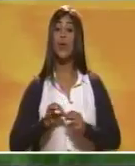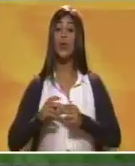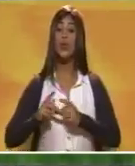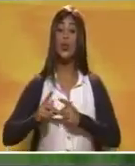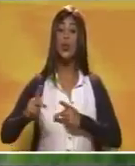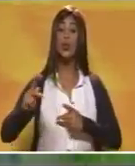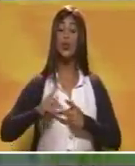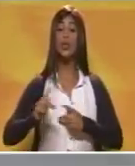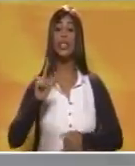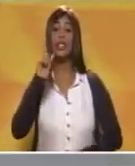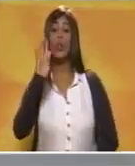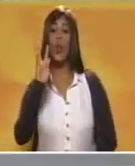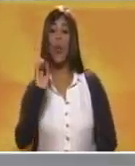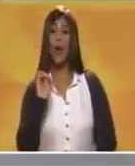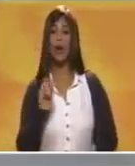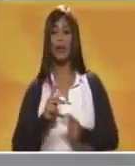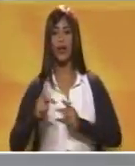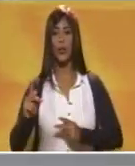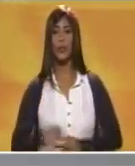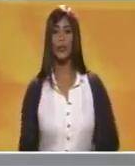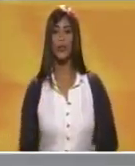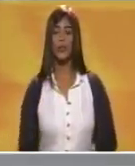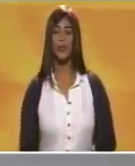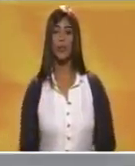trayecto de 140 kilómetros.